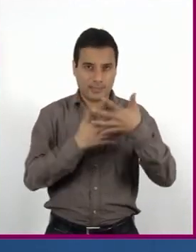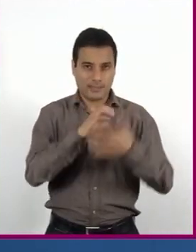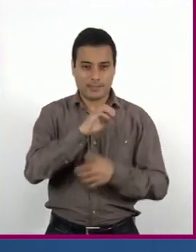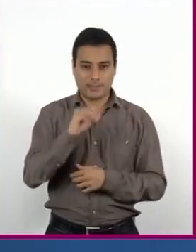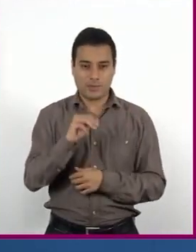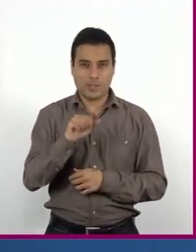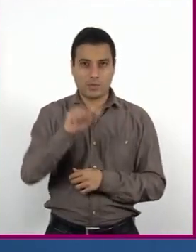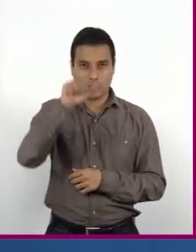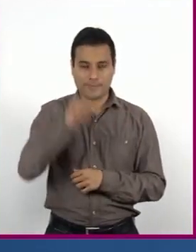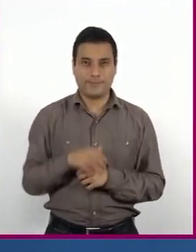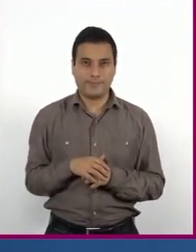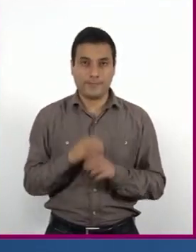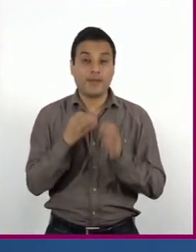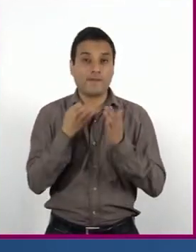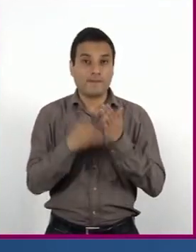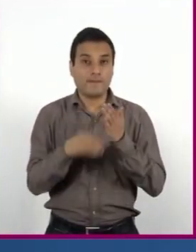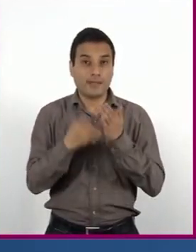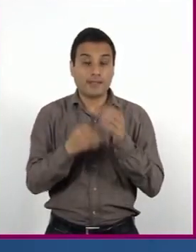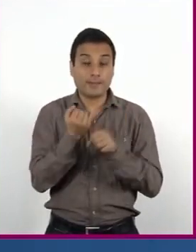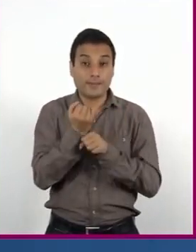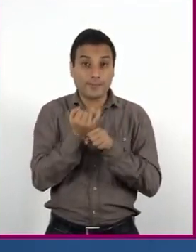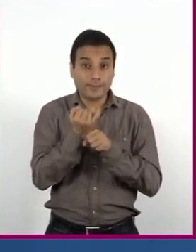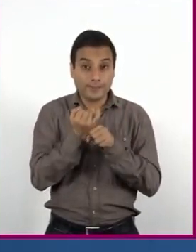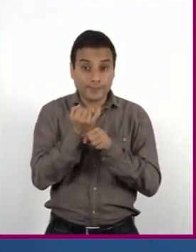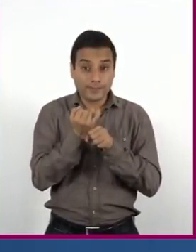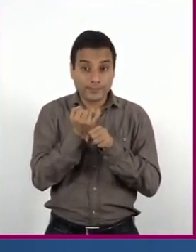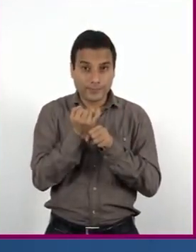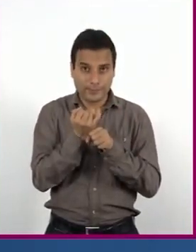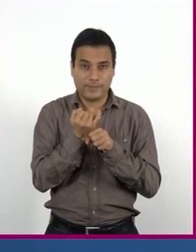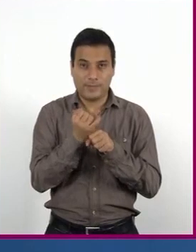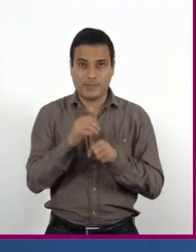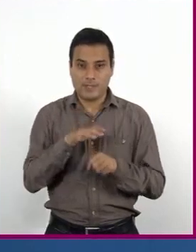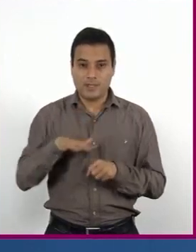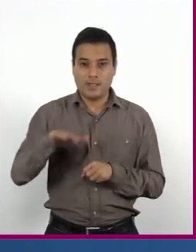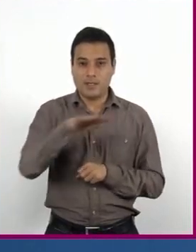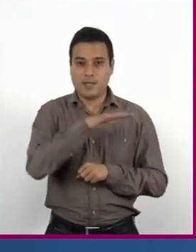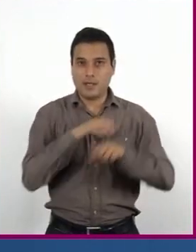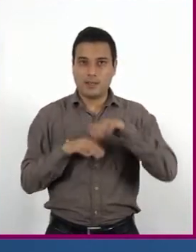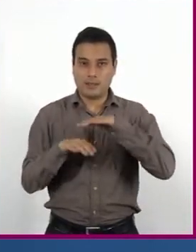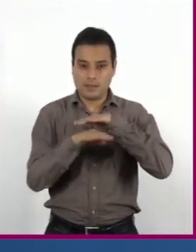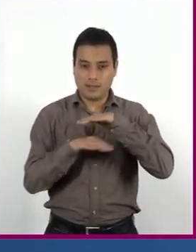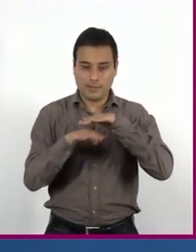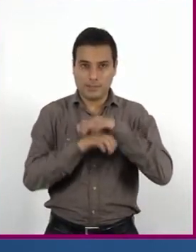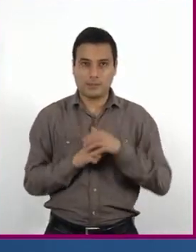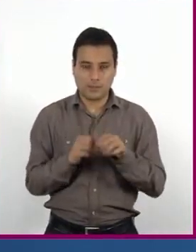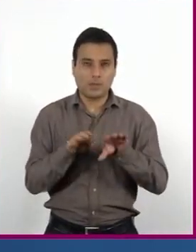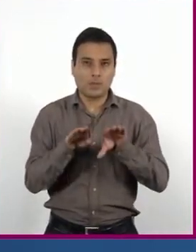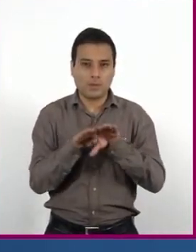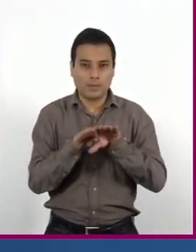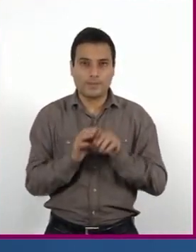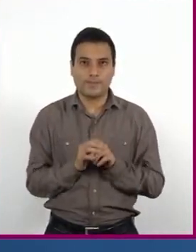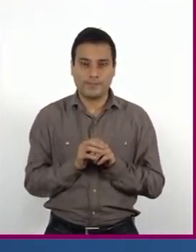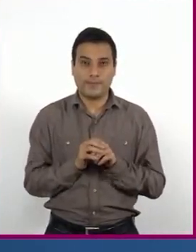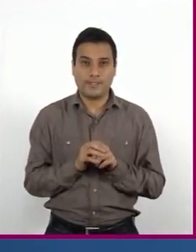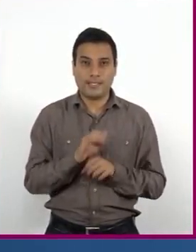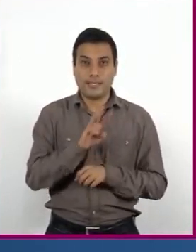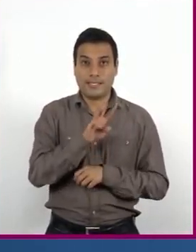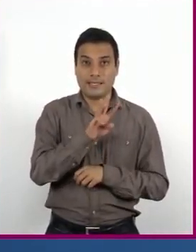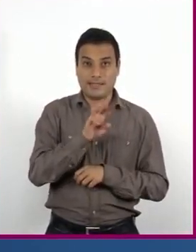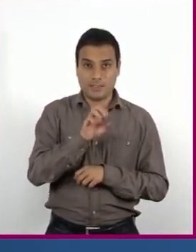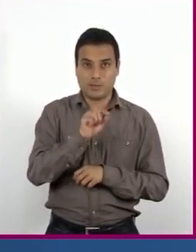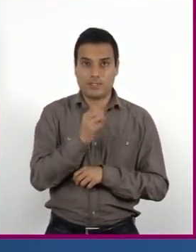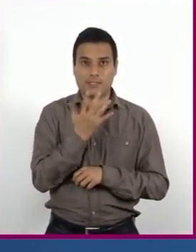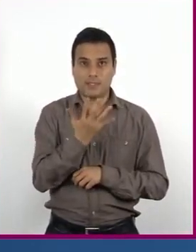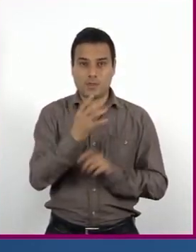altura. Necesitamos encontrar la medida del área de la base. Para ello dividimos 375